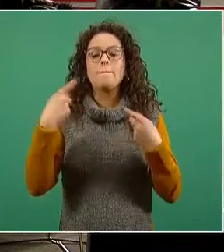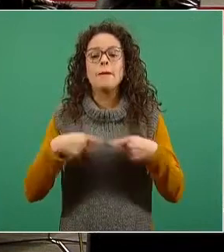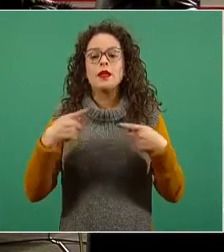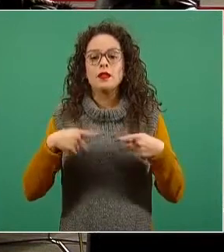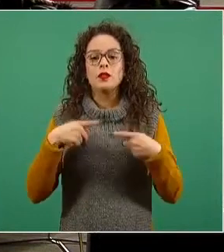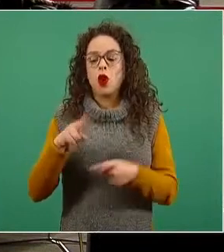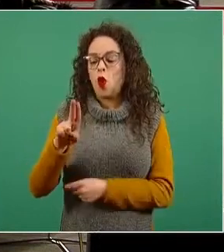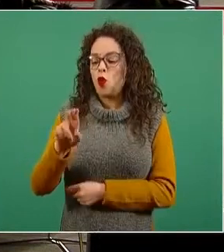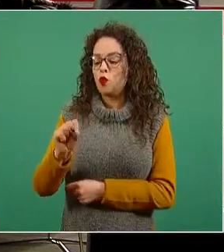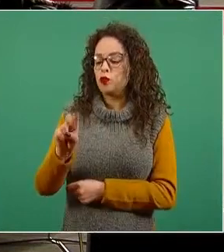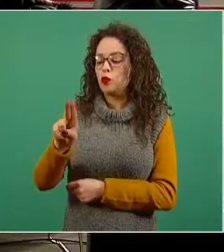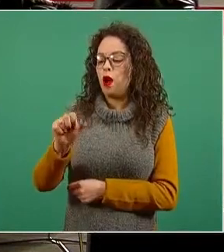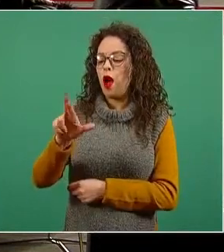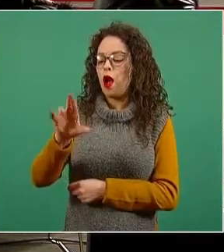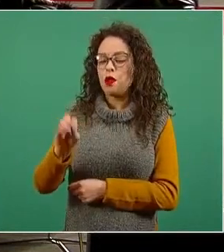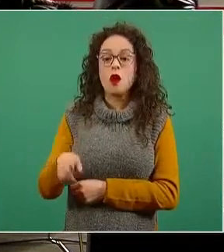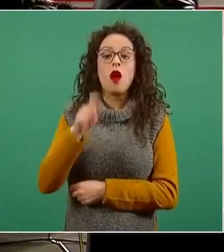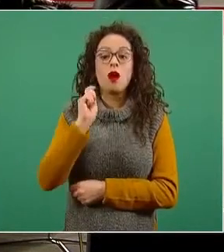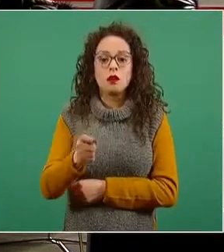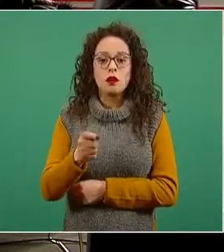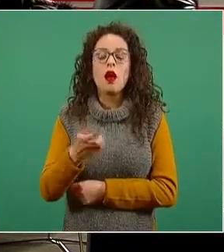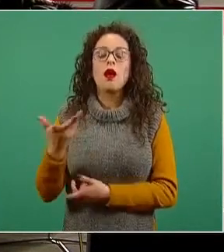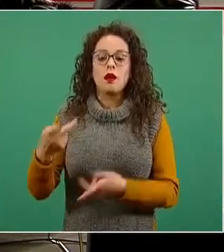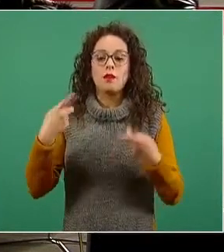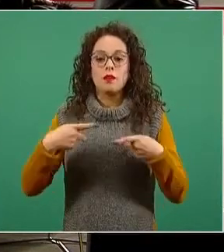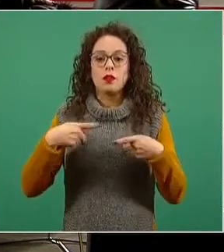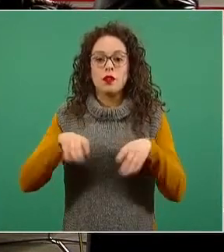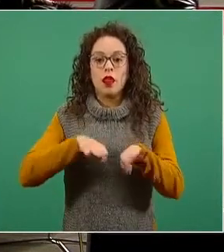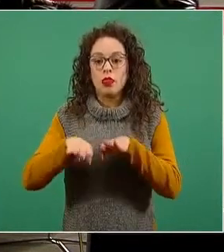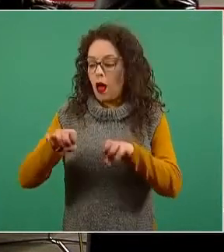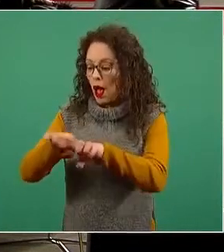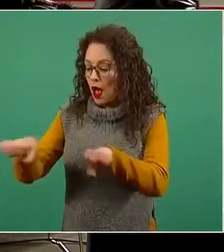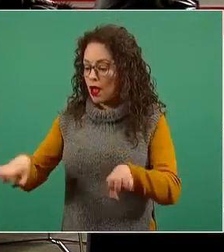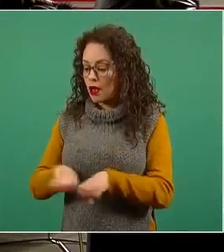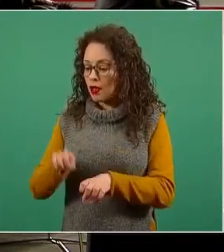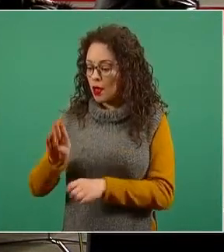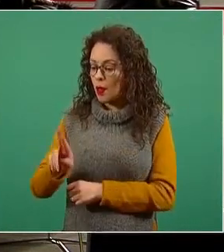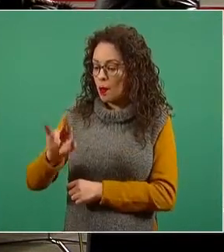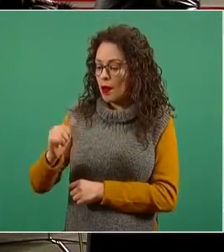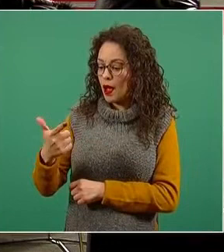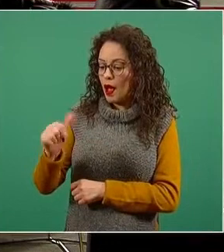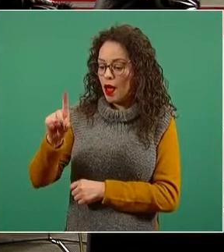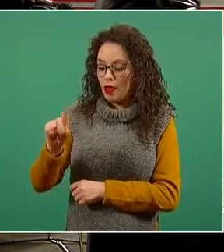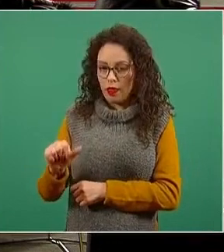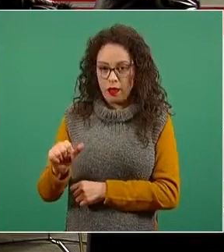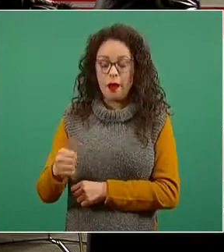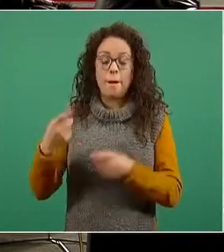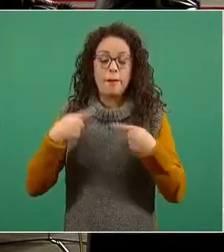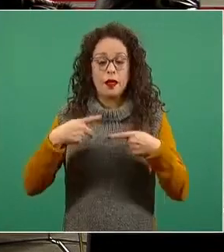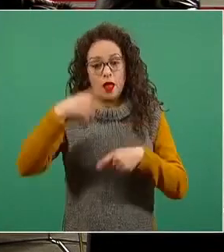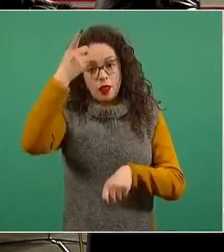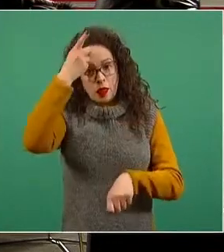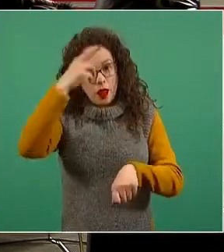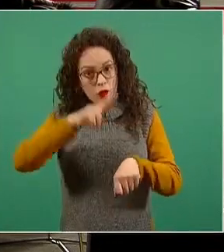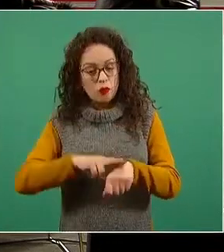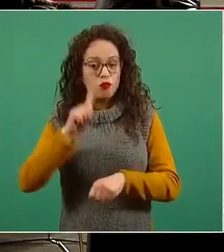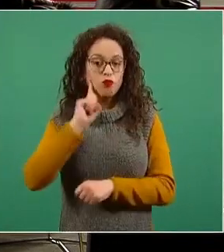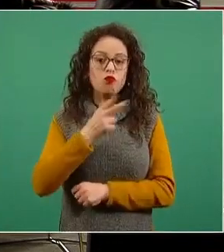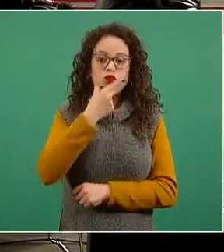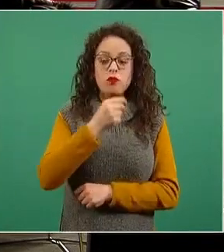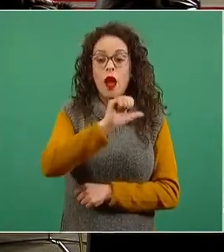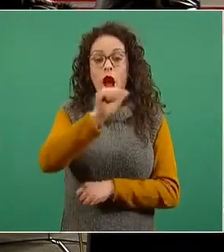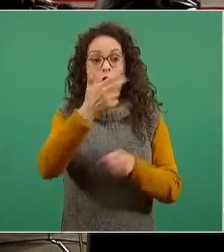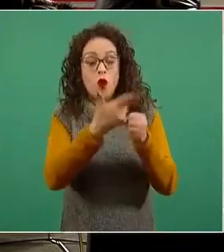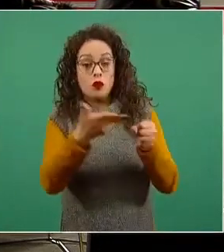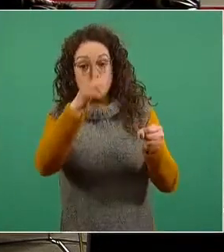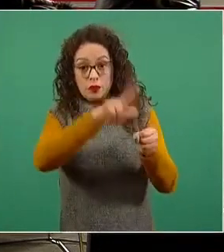son el personal de las brigadas, también las personas directoras y directores y directoras de los